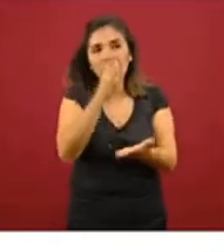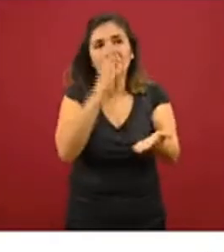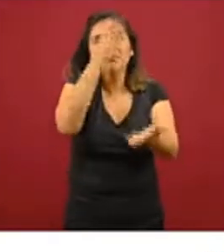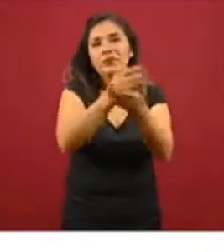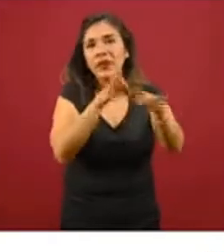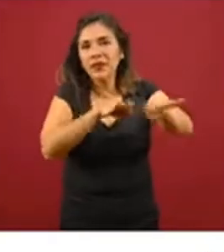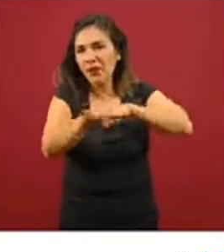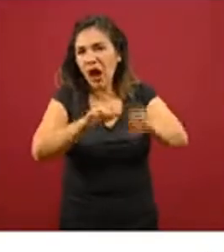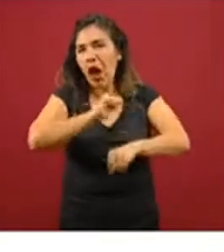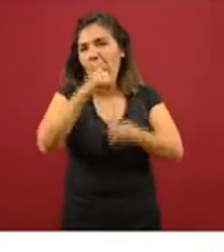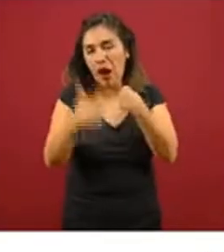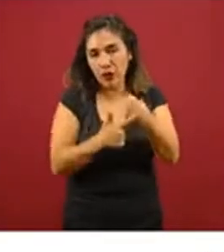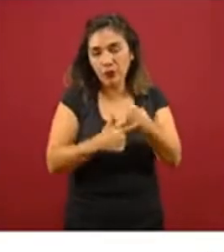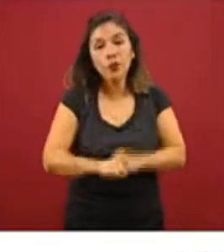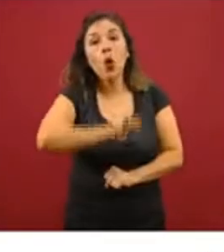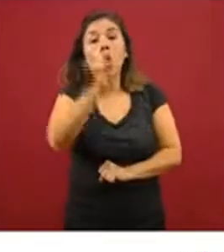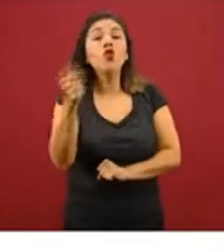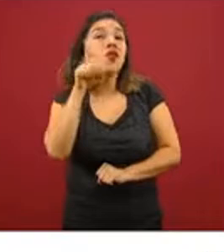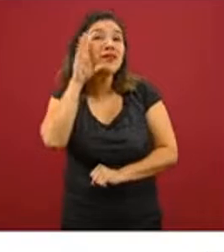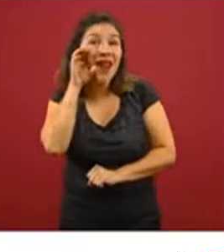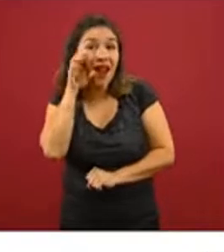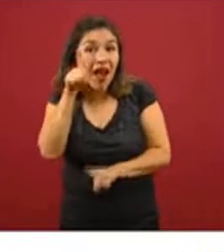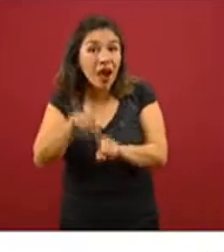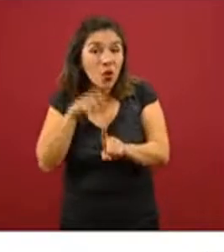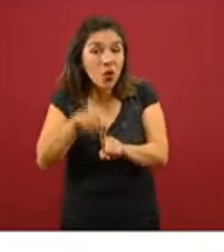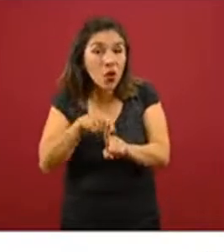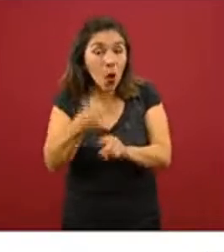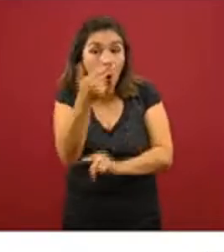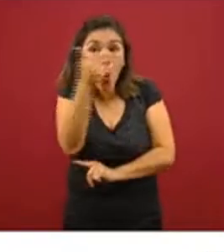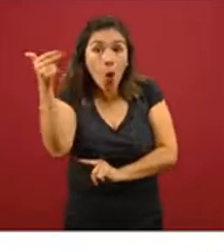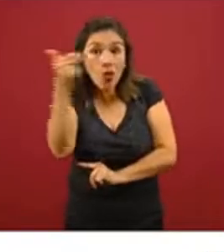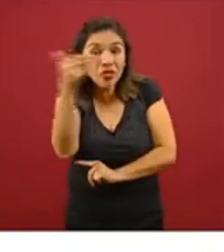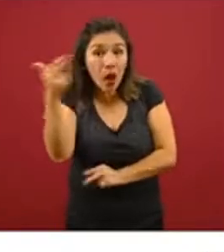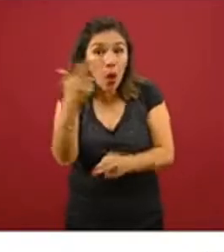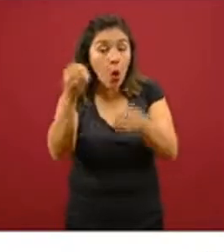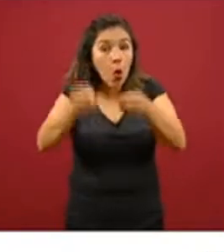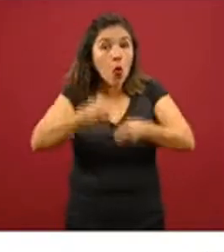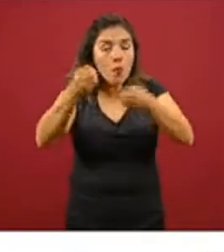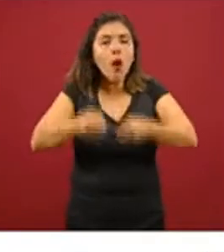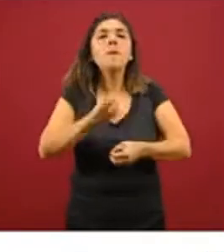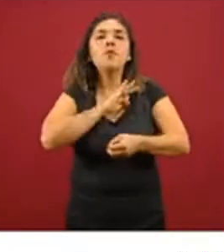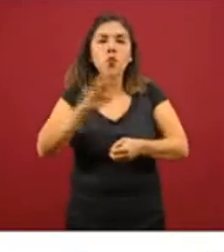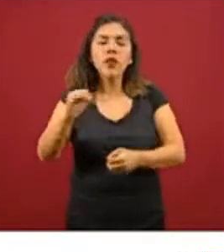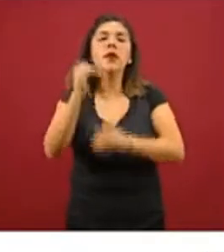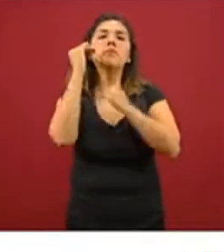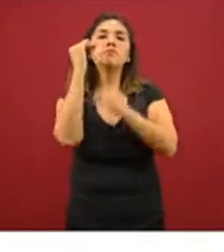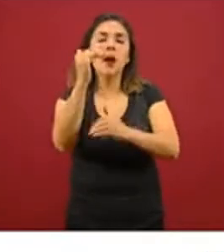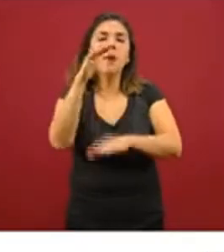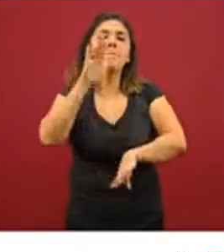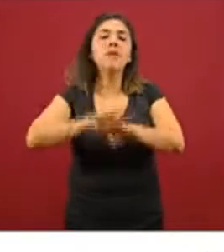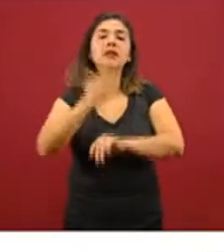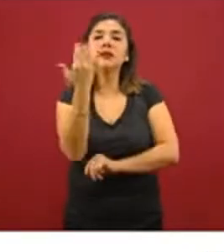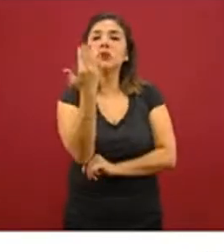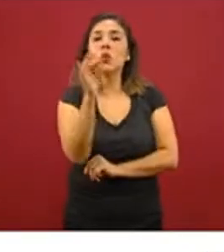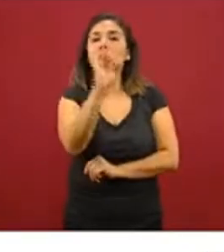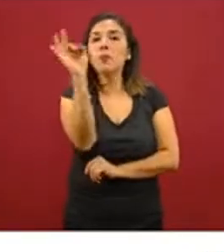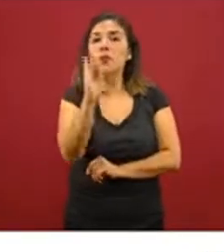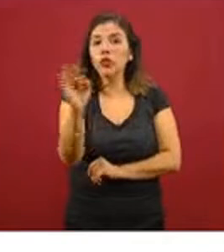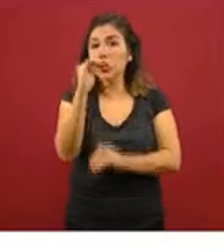servicios. Ahora nos sumamos al naranja. En el naranja ya la ocupación puede ser o puede incrementarse hasta un